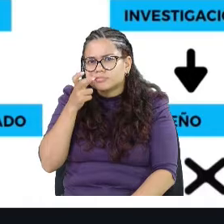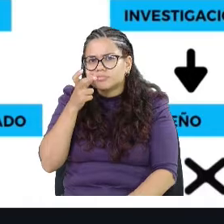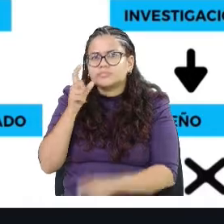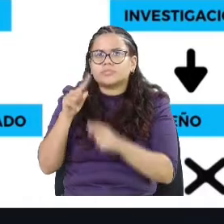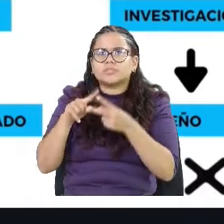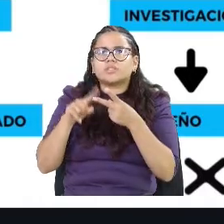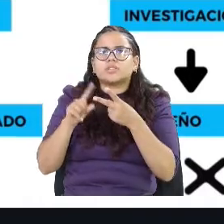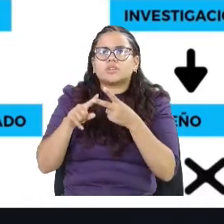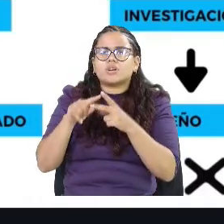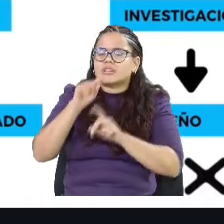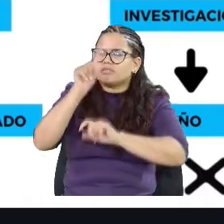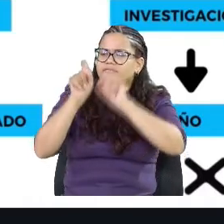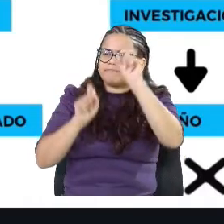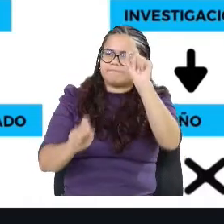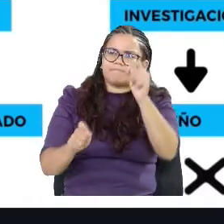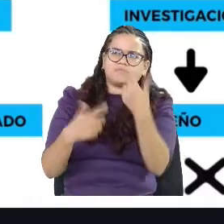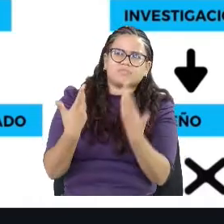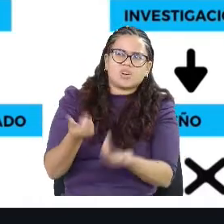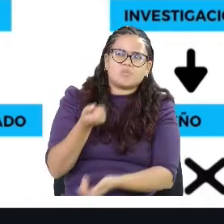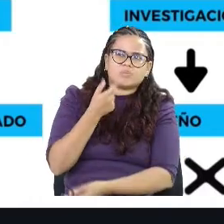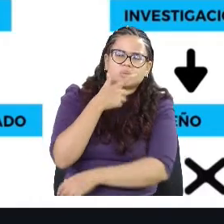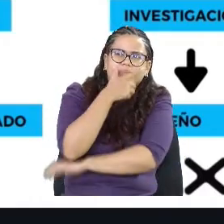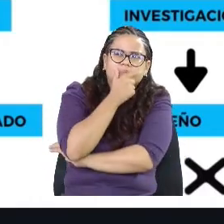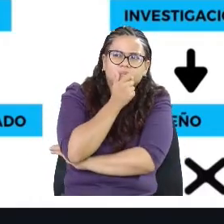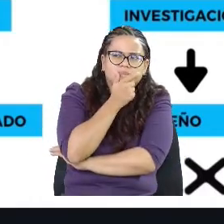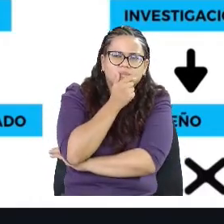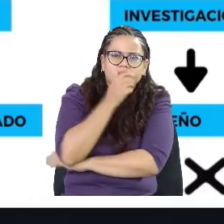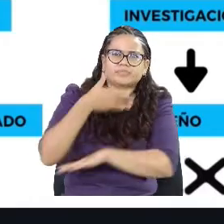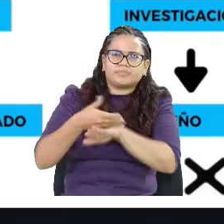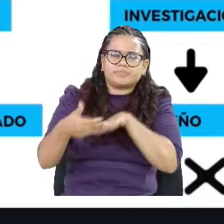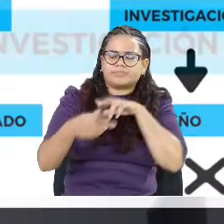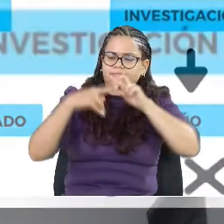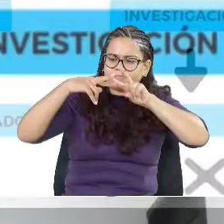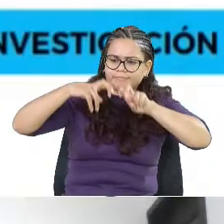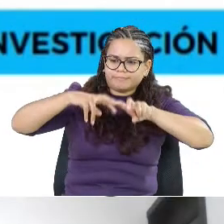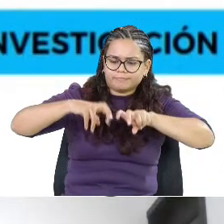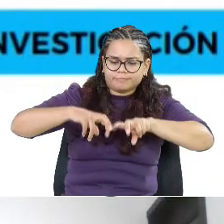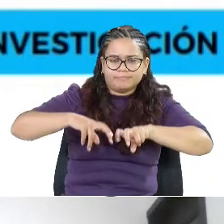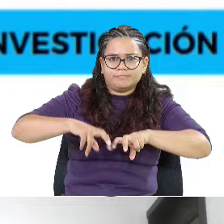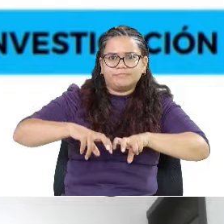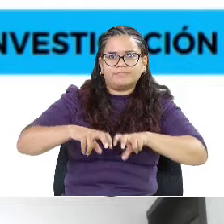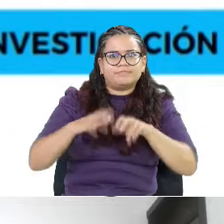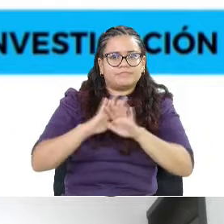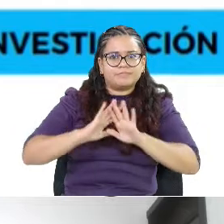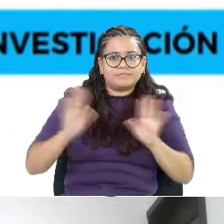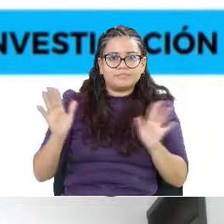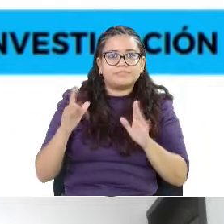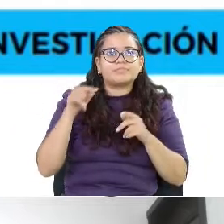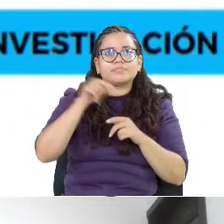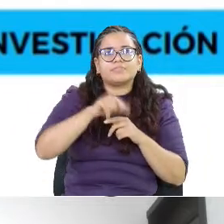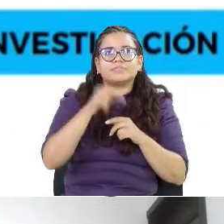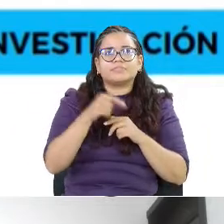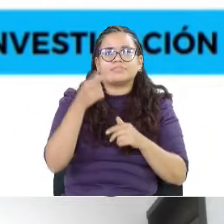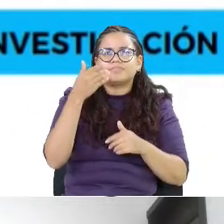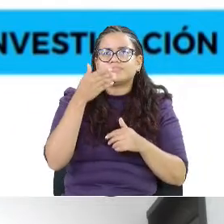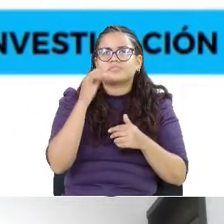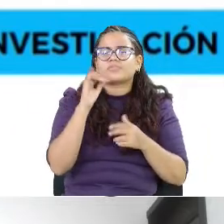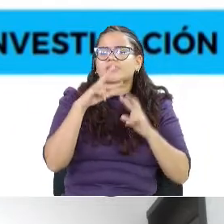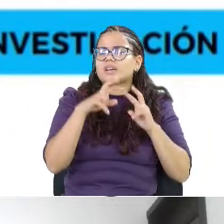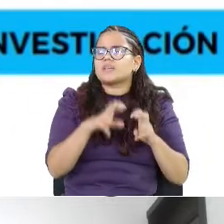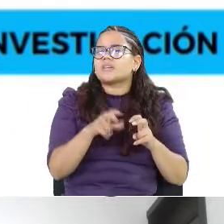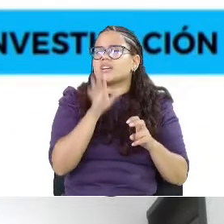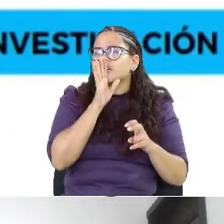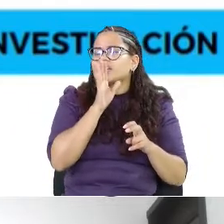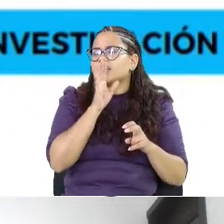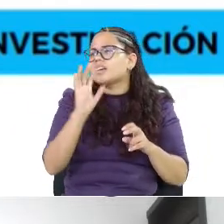una formulación de una pregunta. Se sigue con una investigación a la cual se investiga a ver quién más ha